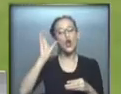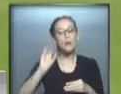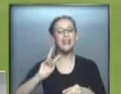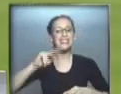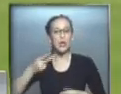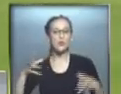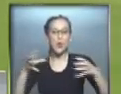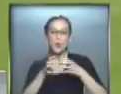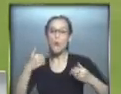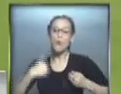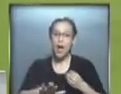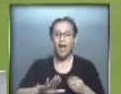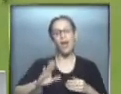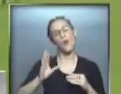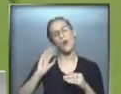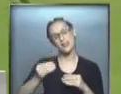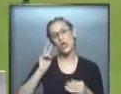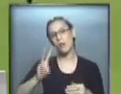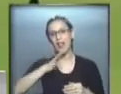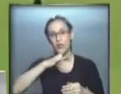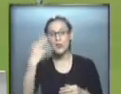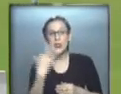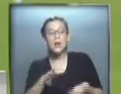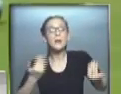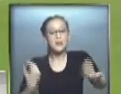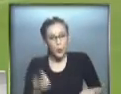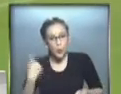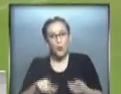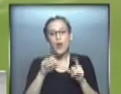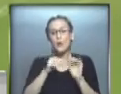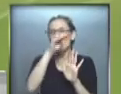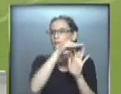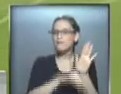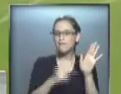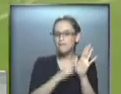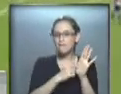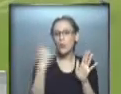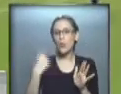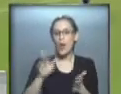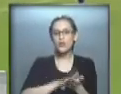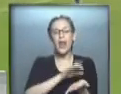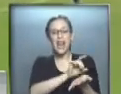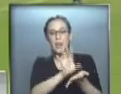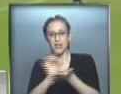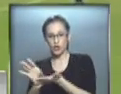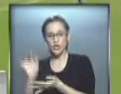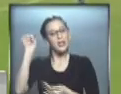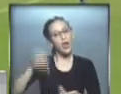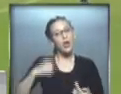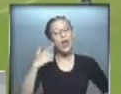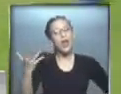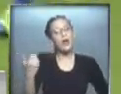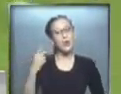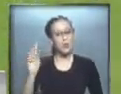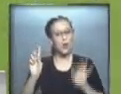clasificado tendrá que definir en la última fecha cuál será la colocación que va a quedar en las eliminatorias nuestro repaso nos lleva ahora a ver lo que fue